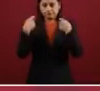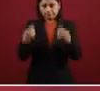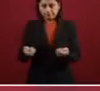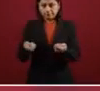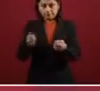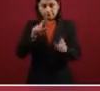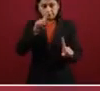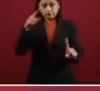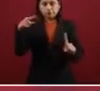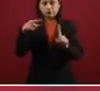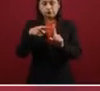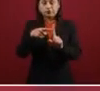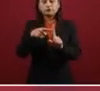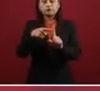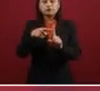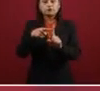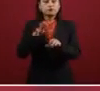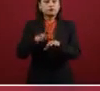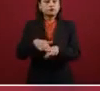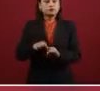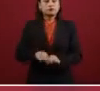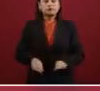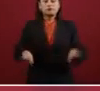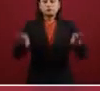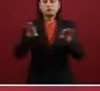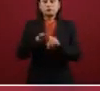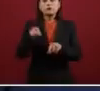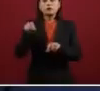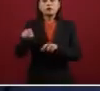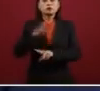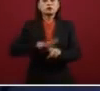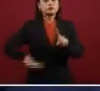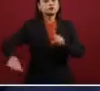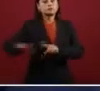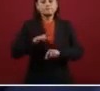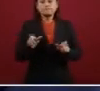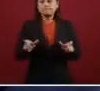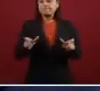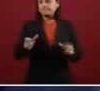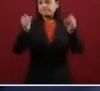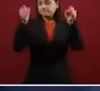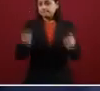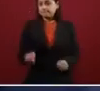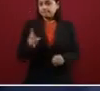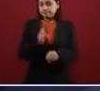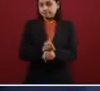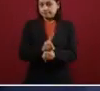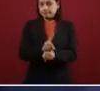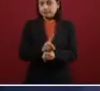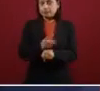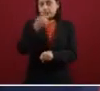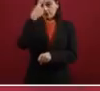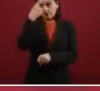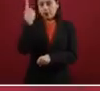tarea principal de garantizar la seguridad pública. Entonces,